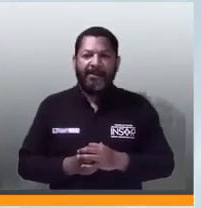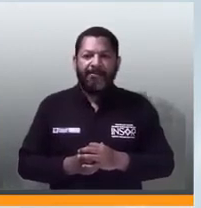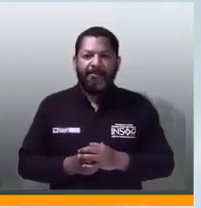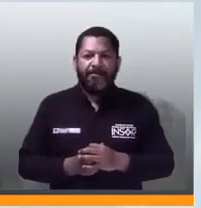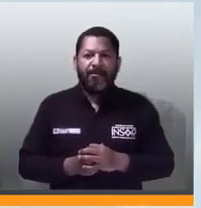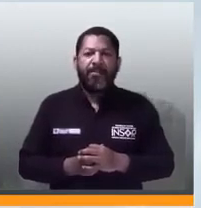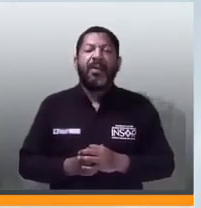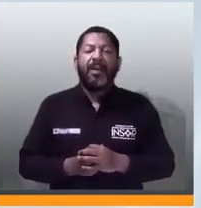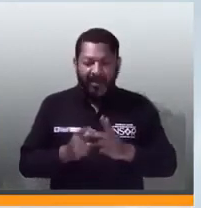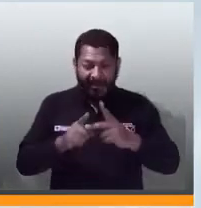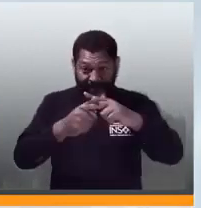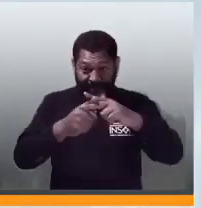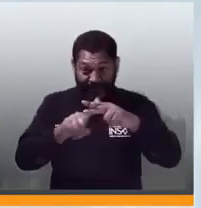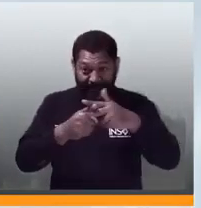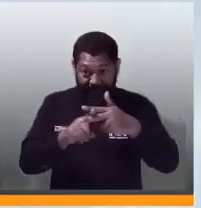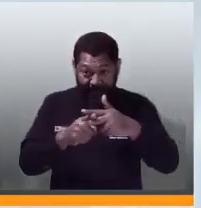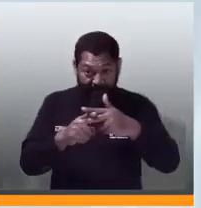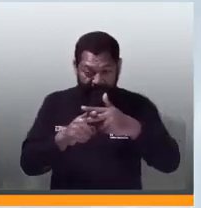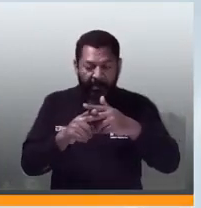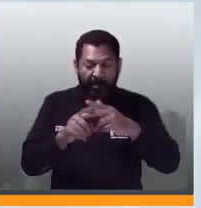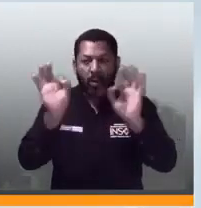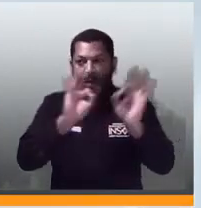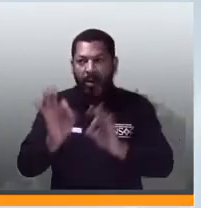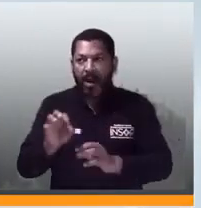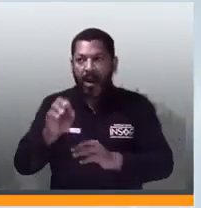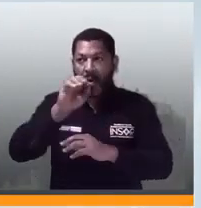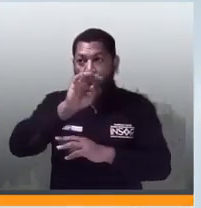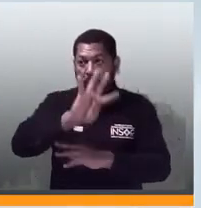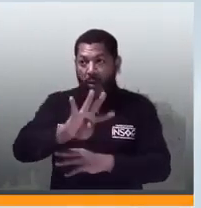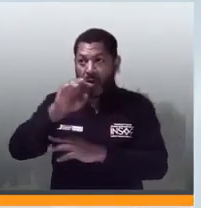Los talleres se organizaron por áreas temáticas.